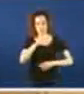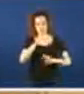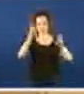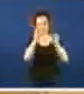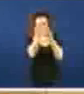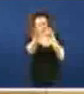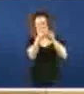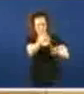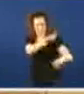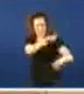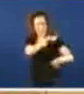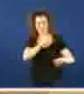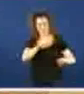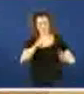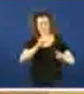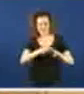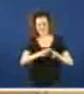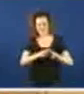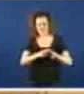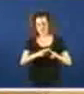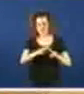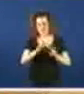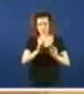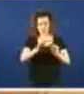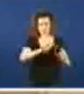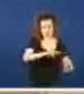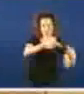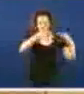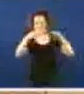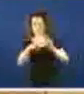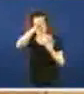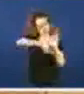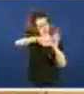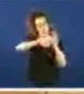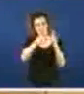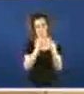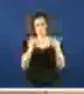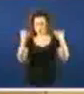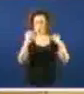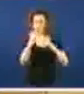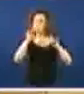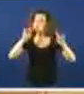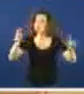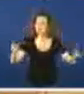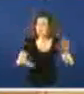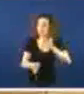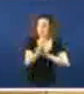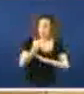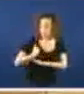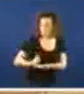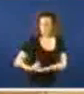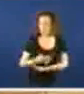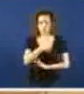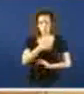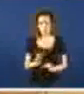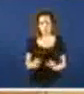extremado que unha vez estamos ante unha interpretación do regulamento da Cámara que se seguimos por ese camiño non poderemos